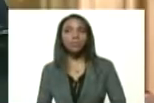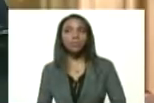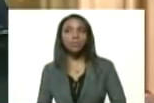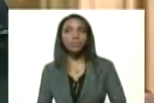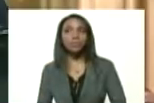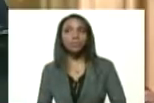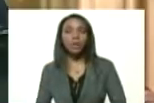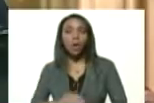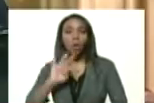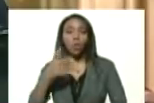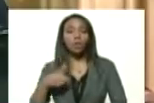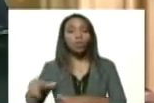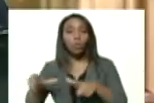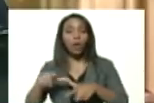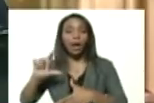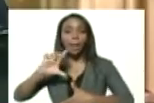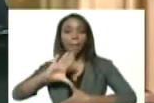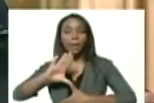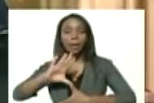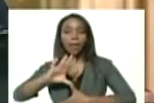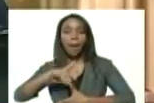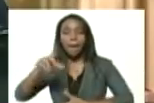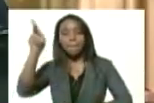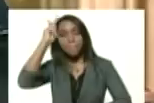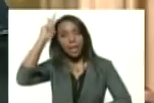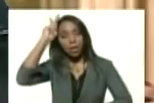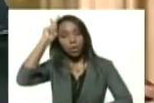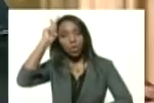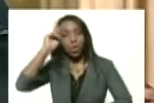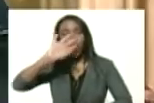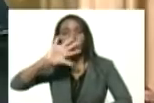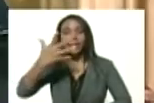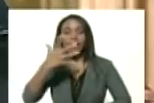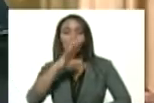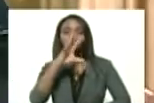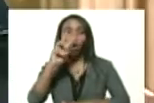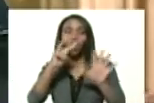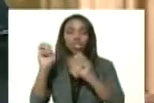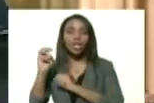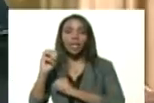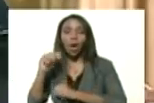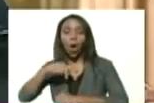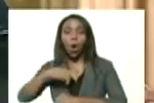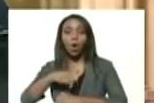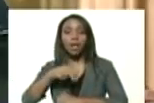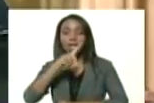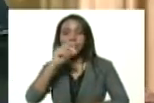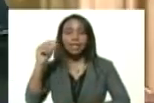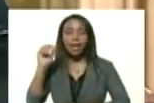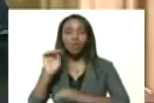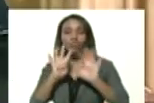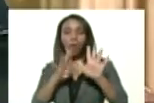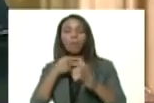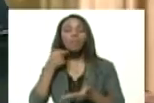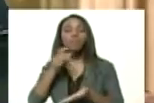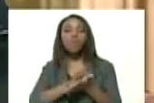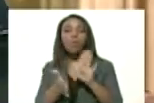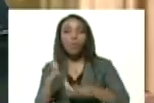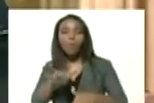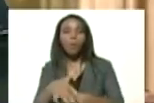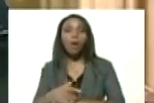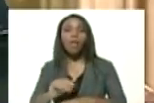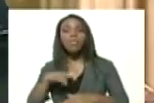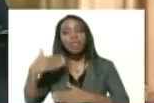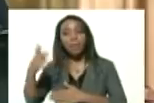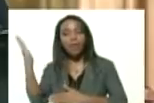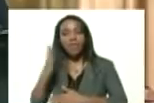en cuarto lugar en américa latina perú 580 casos hoy tuvo 100 casos 9 fallecidos después vienen lo